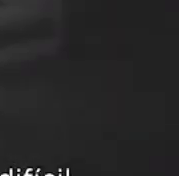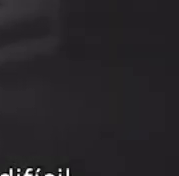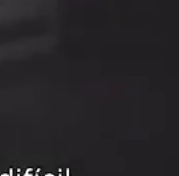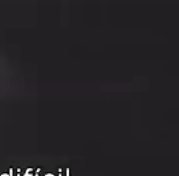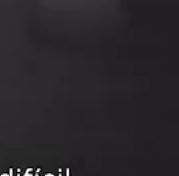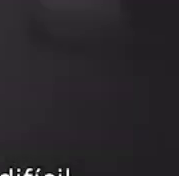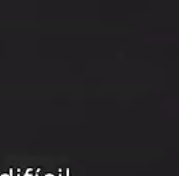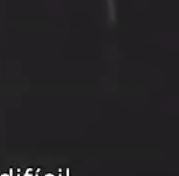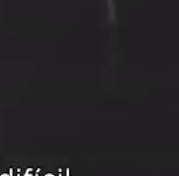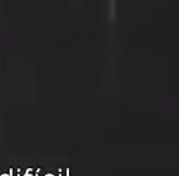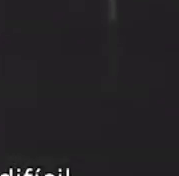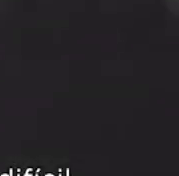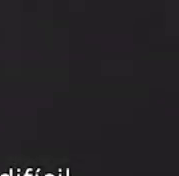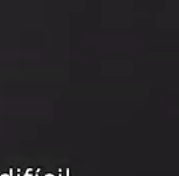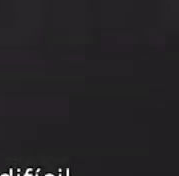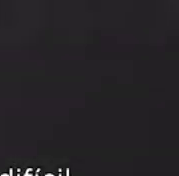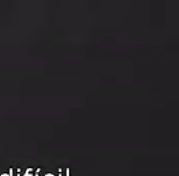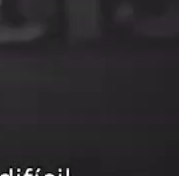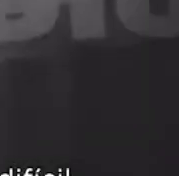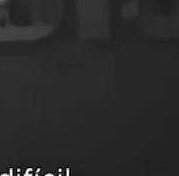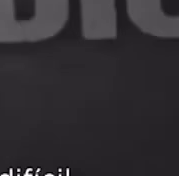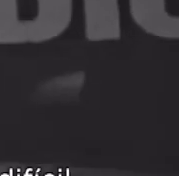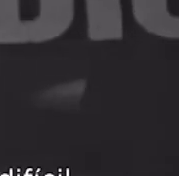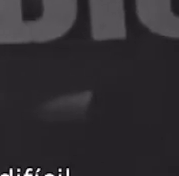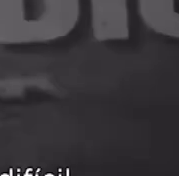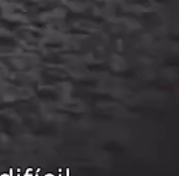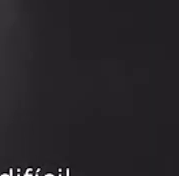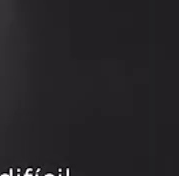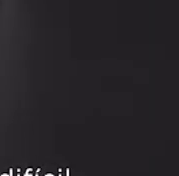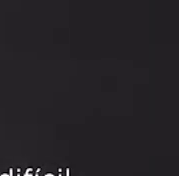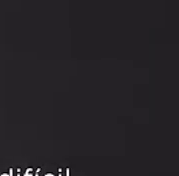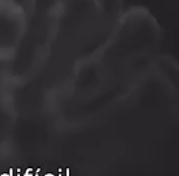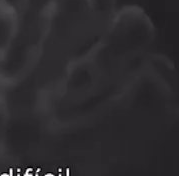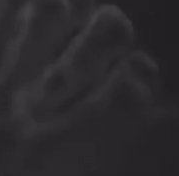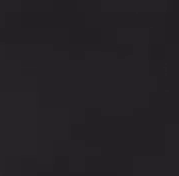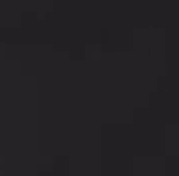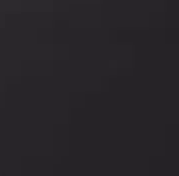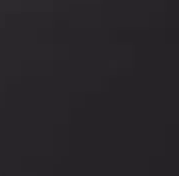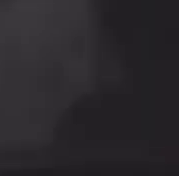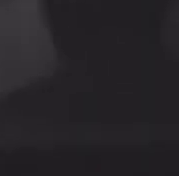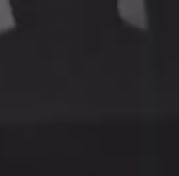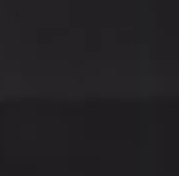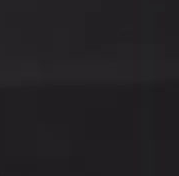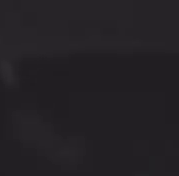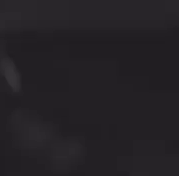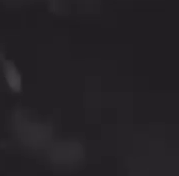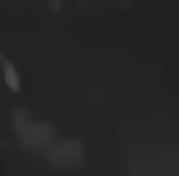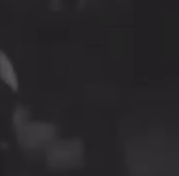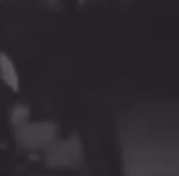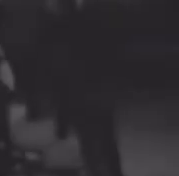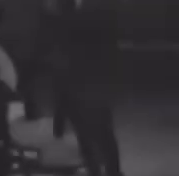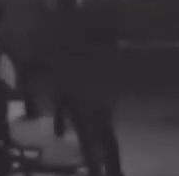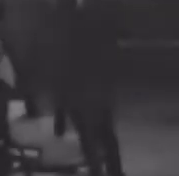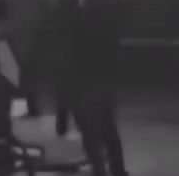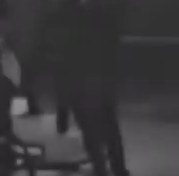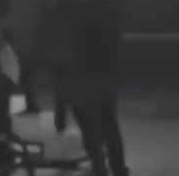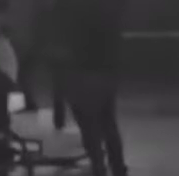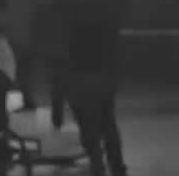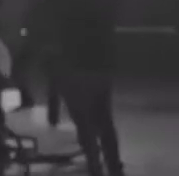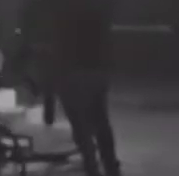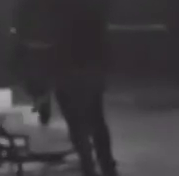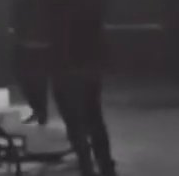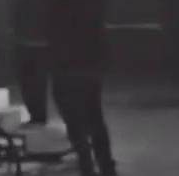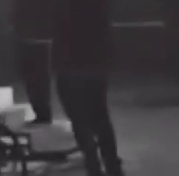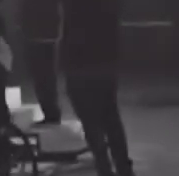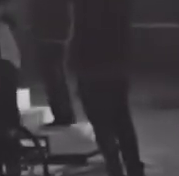Para el mundo, el año 2020 pasará a la historia como un año difícil. Pero nosotros lo recordaremos como el año del